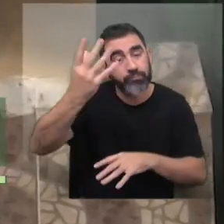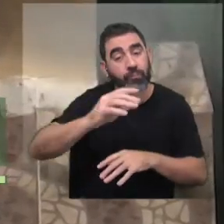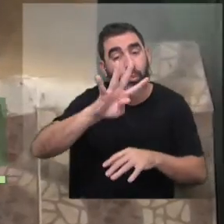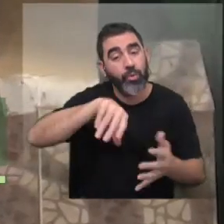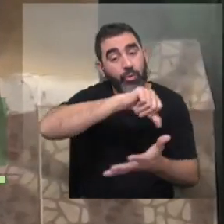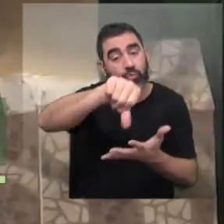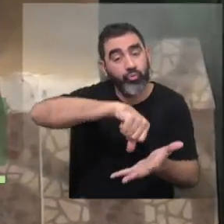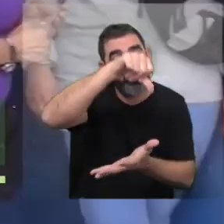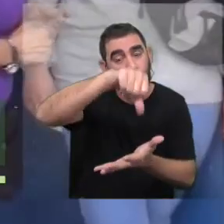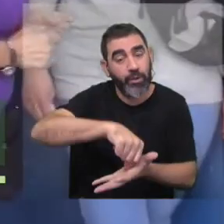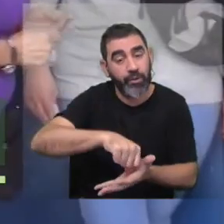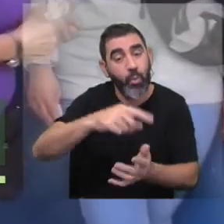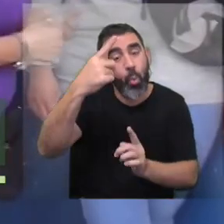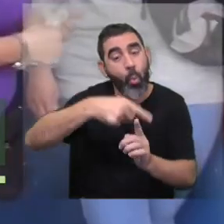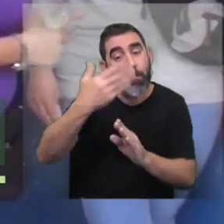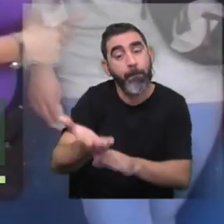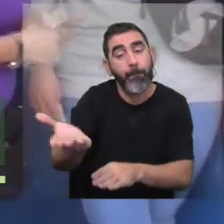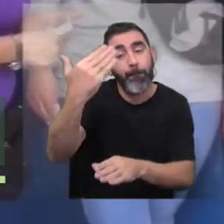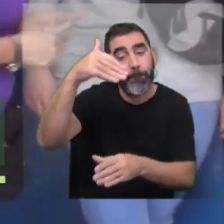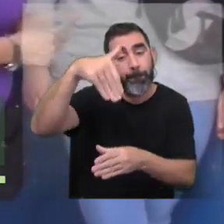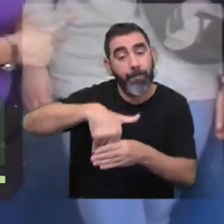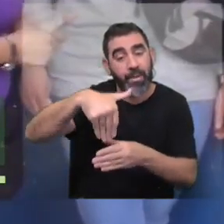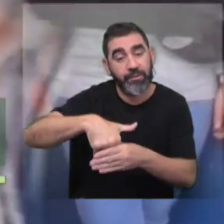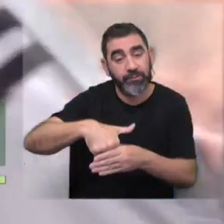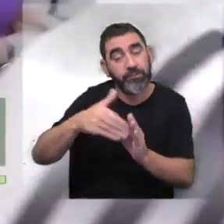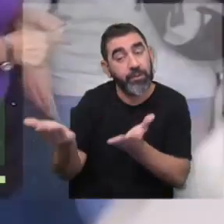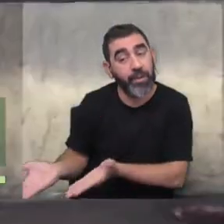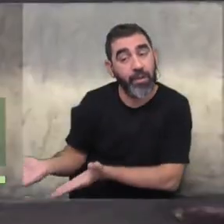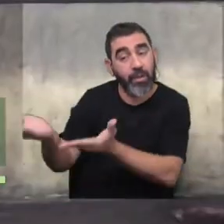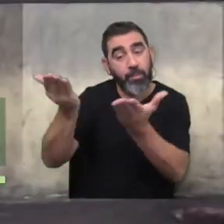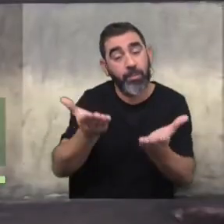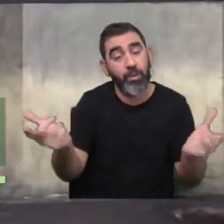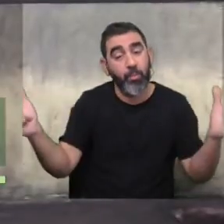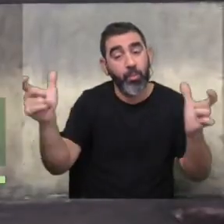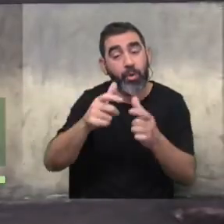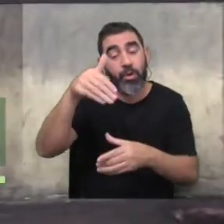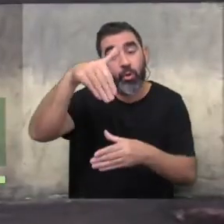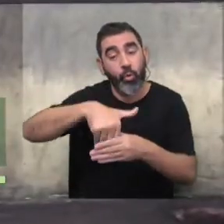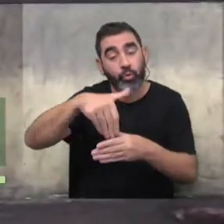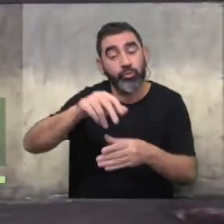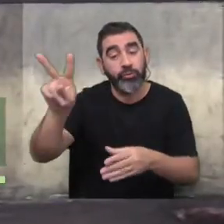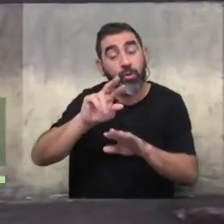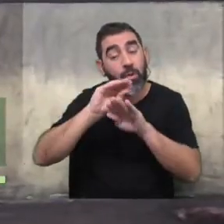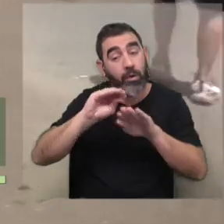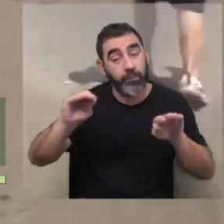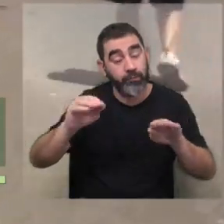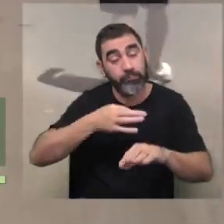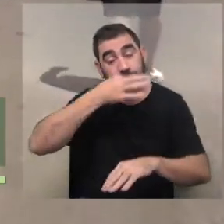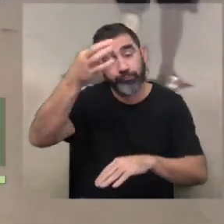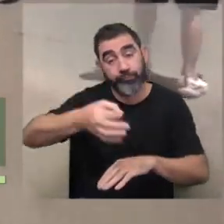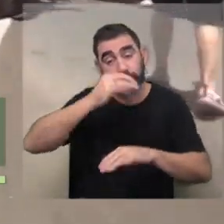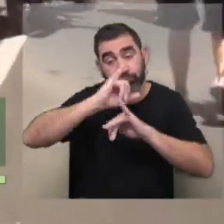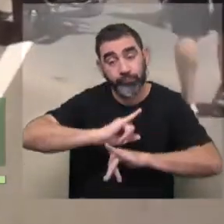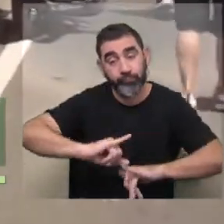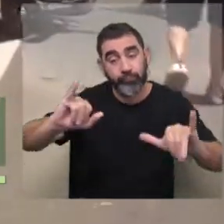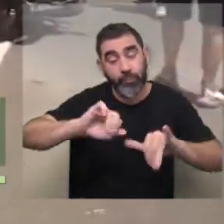ciudades del país un mes antes de la votación del domingo que fue invitada por el consejo nacional electoral a en una declaración publicada